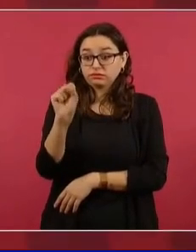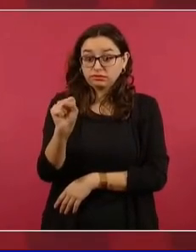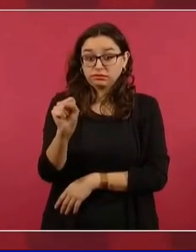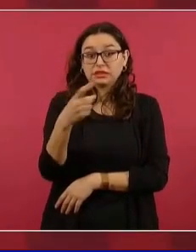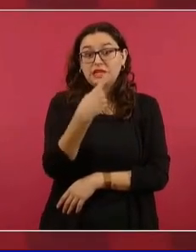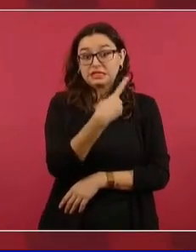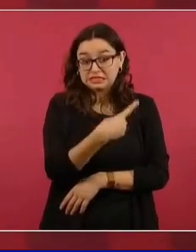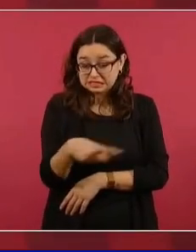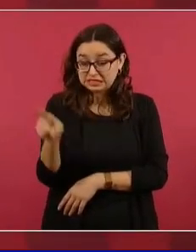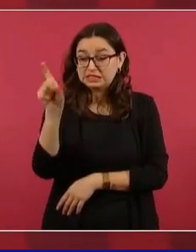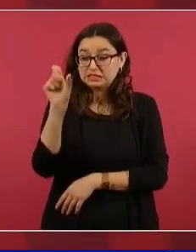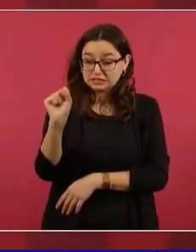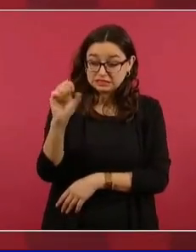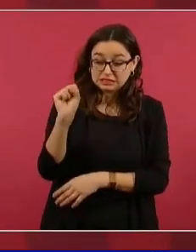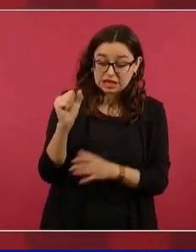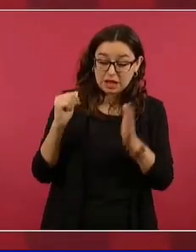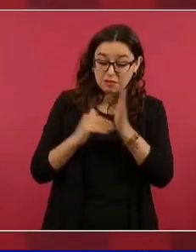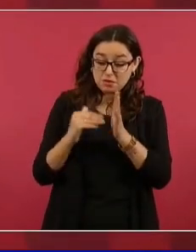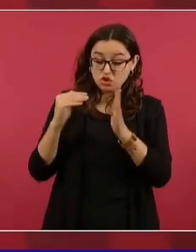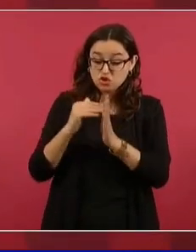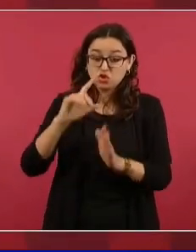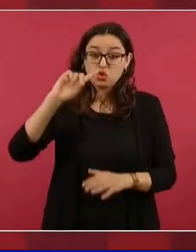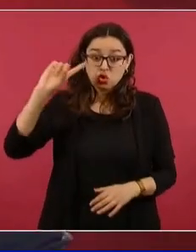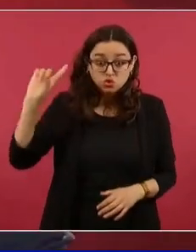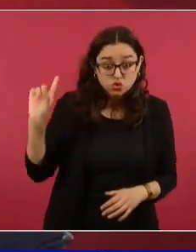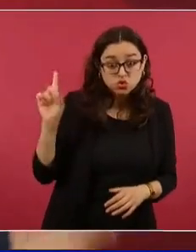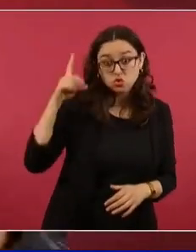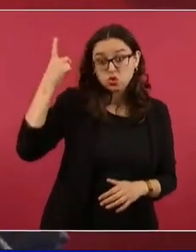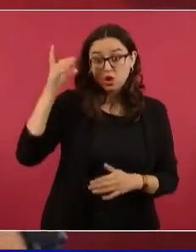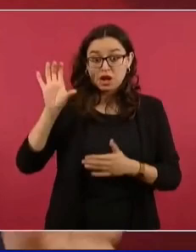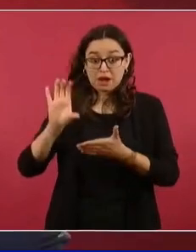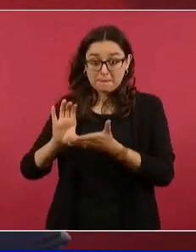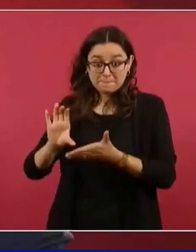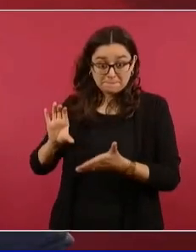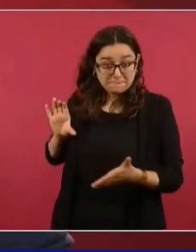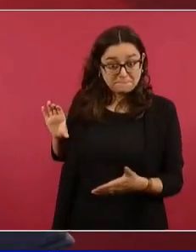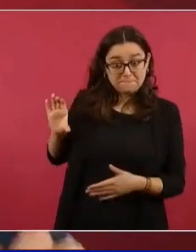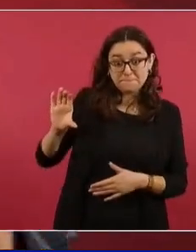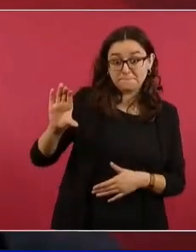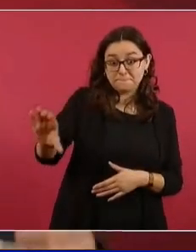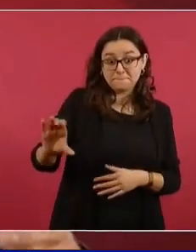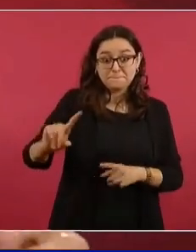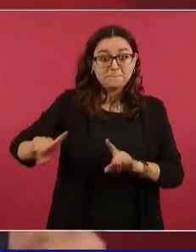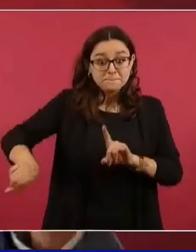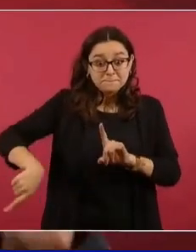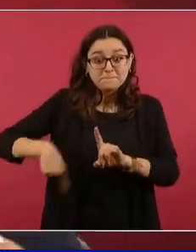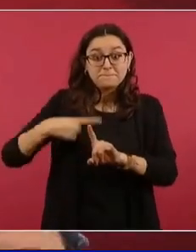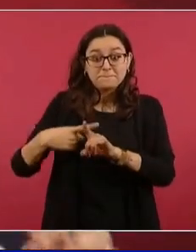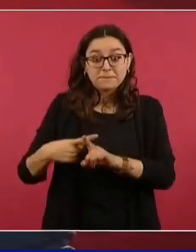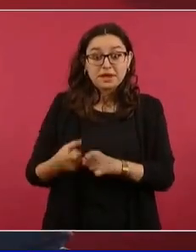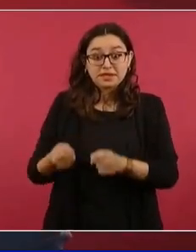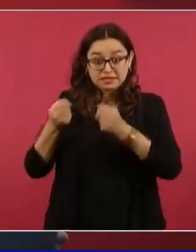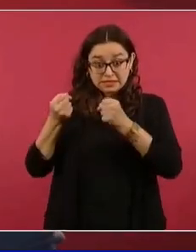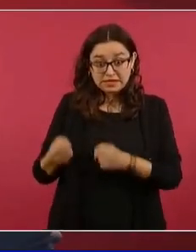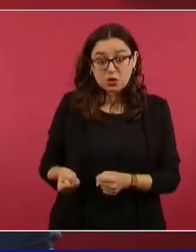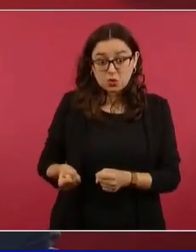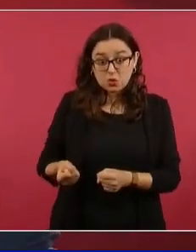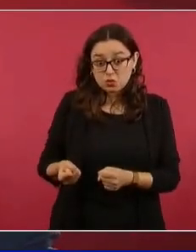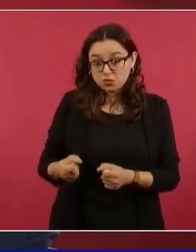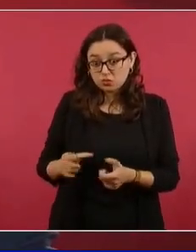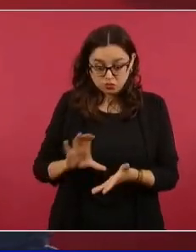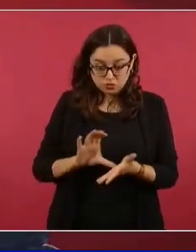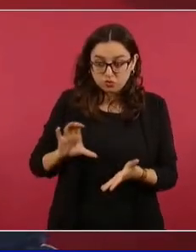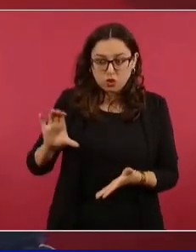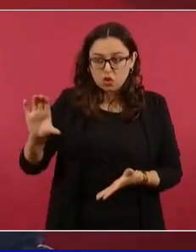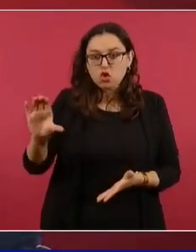casi 160 millones de dólares al inicio, más un fondo de garantía que no se entregó, pero lo hemos tenido en